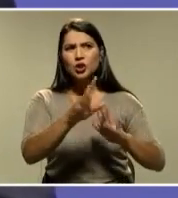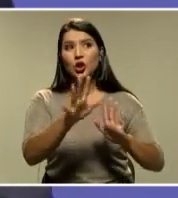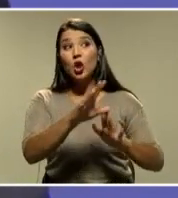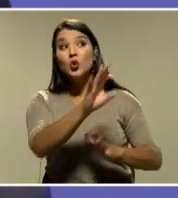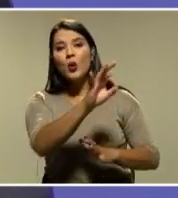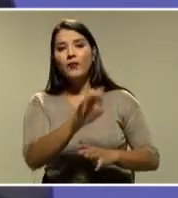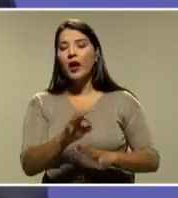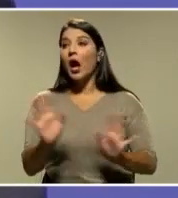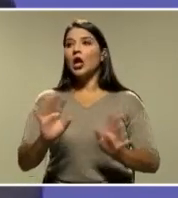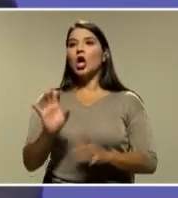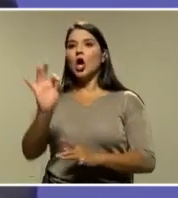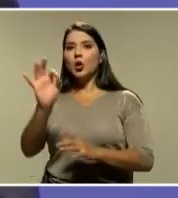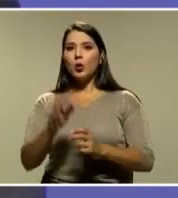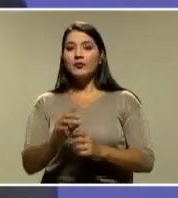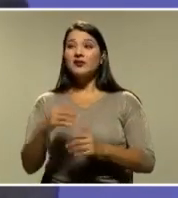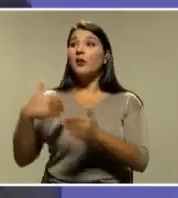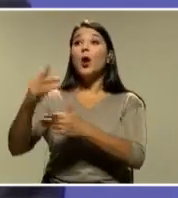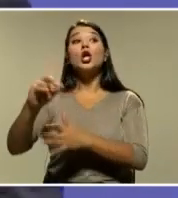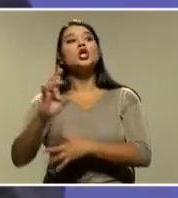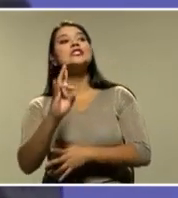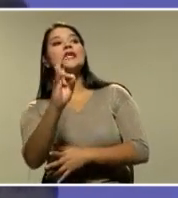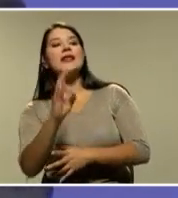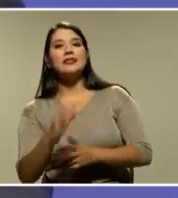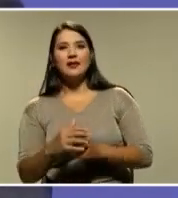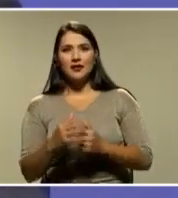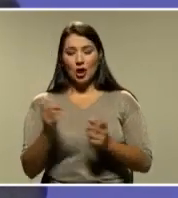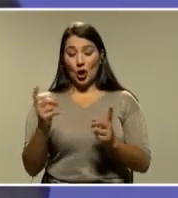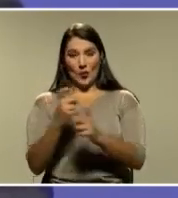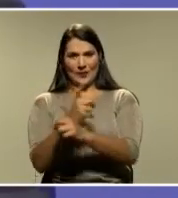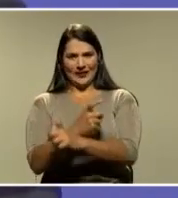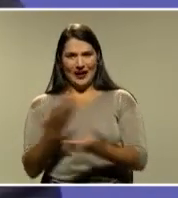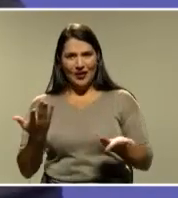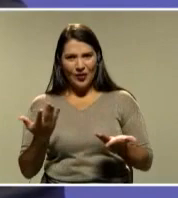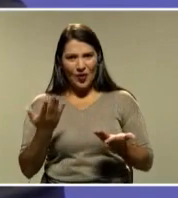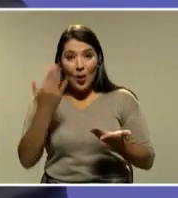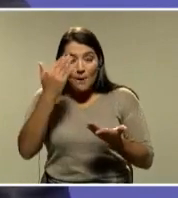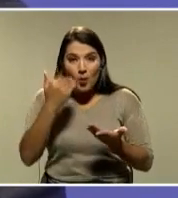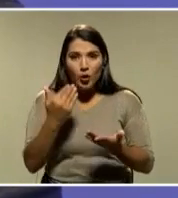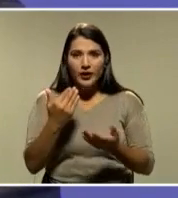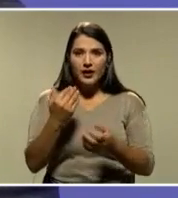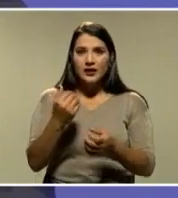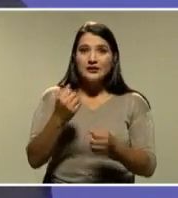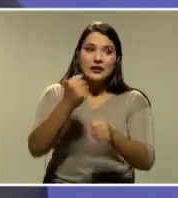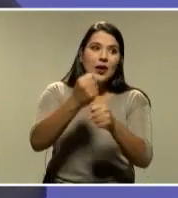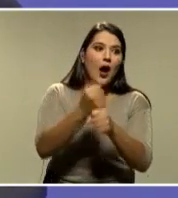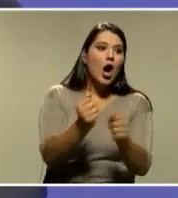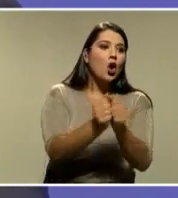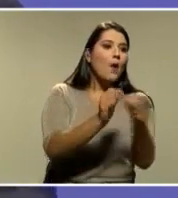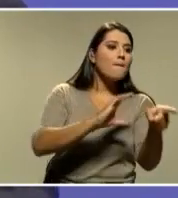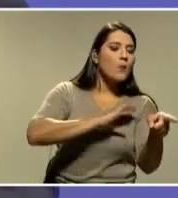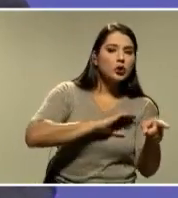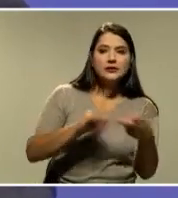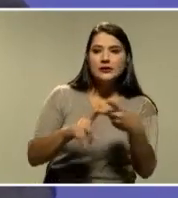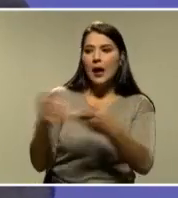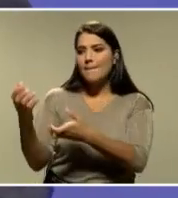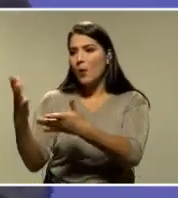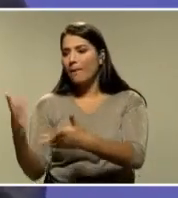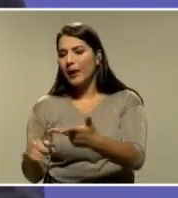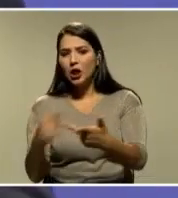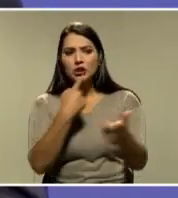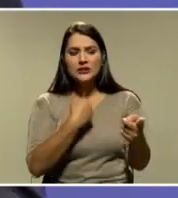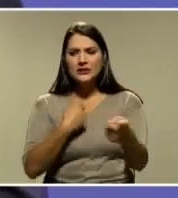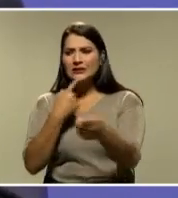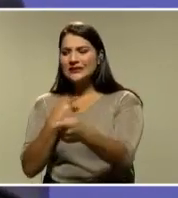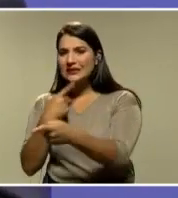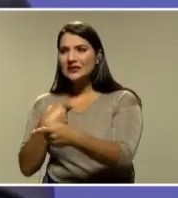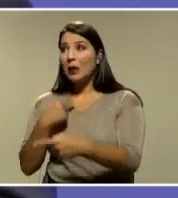no, el número correcto son 7. Es que es complicado porque se está trabajando con la policía, se está trabajando con los cuerpos que están ahí de socorro.